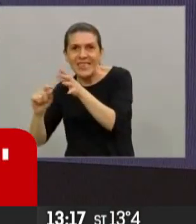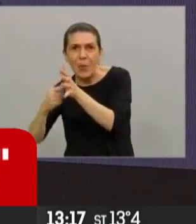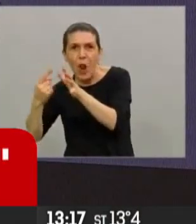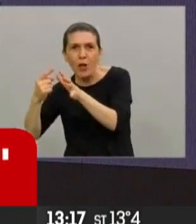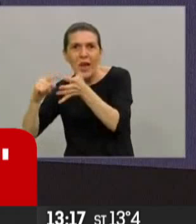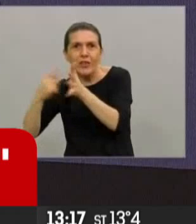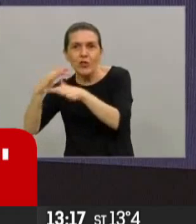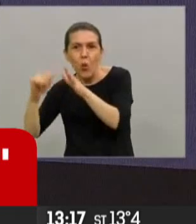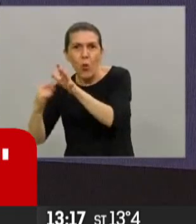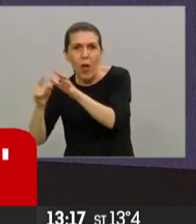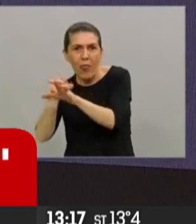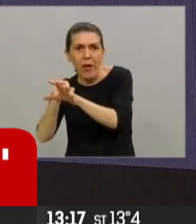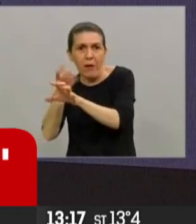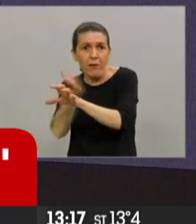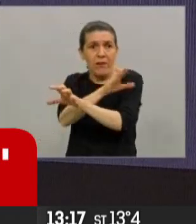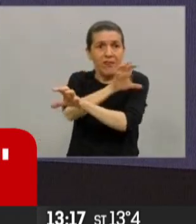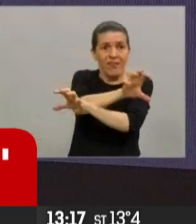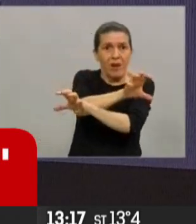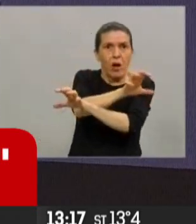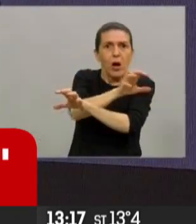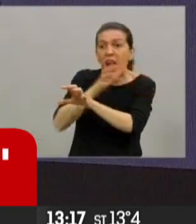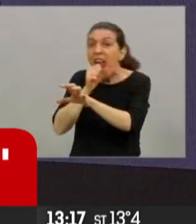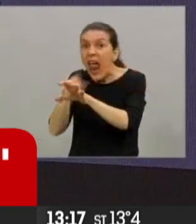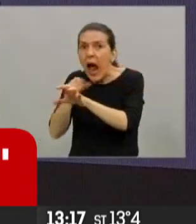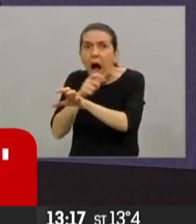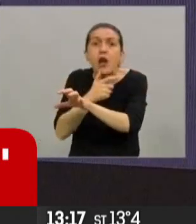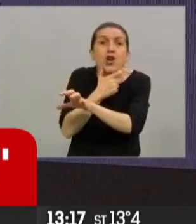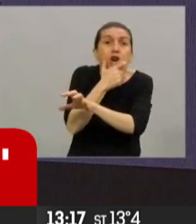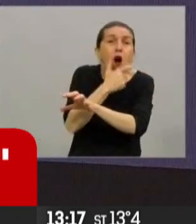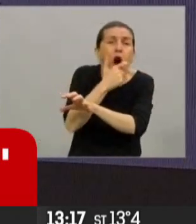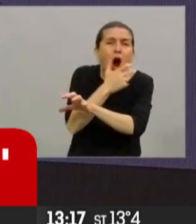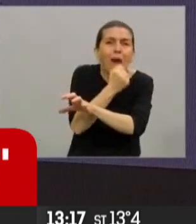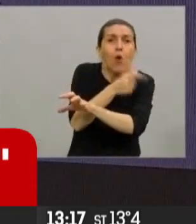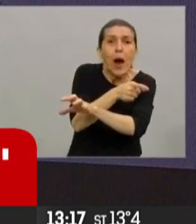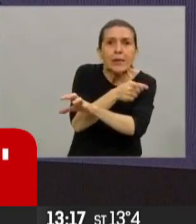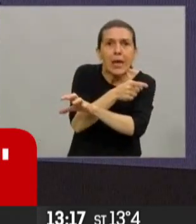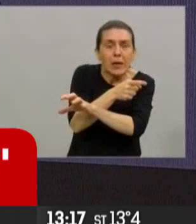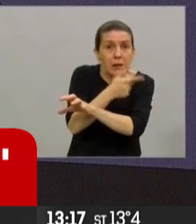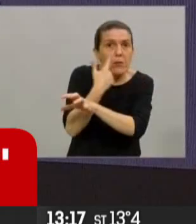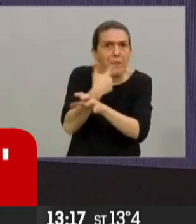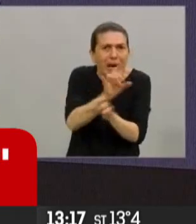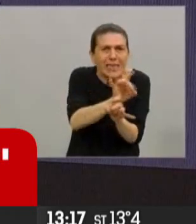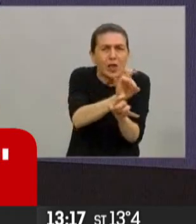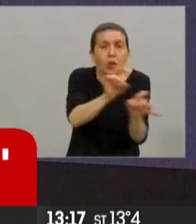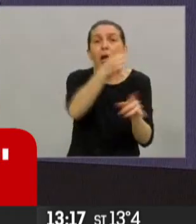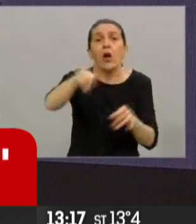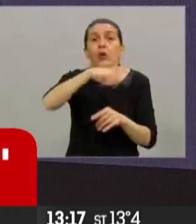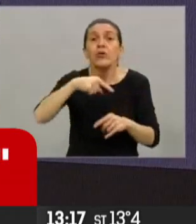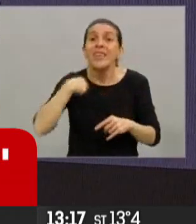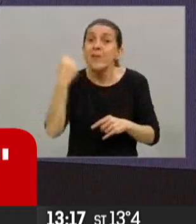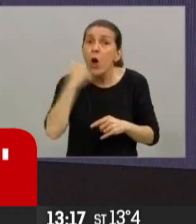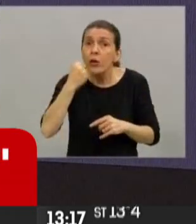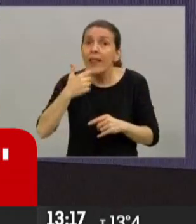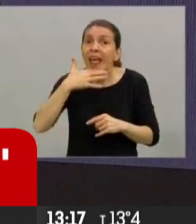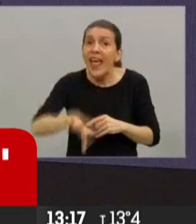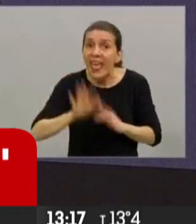se pone cada día más roja. Entonces, es muy importante que nosotros